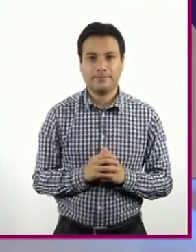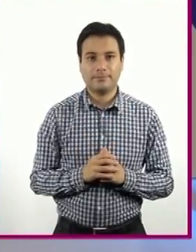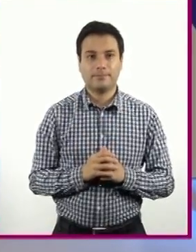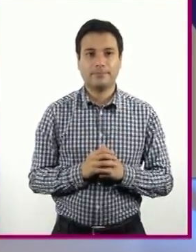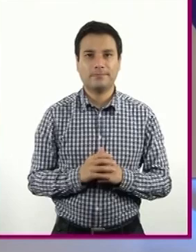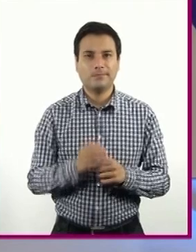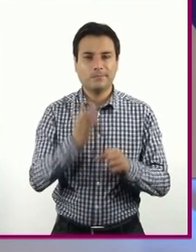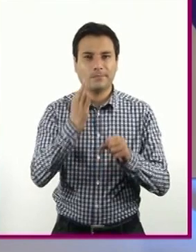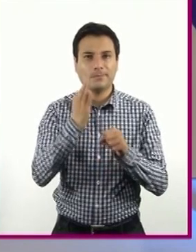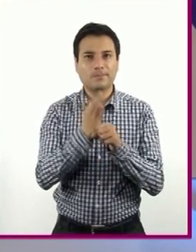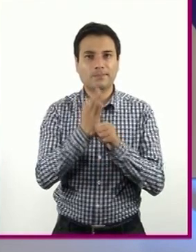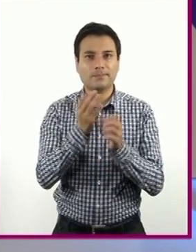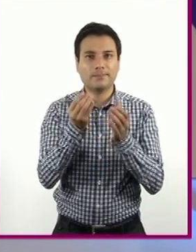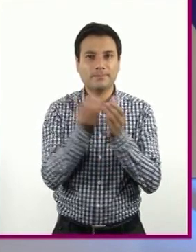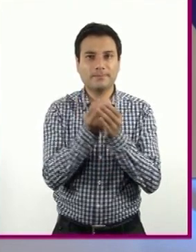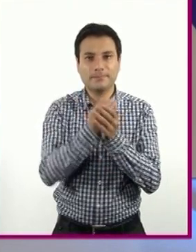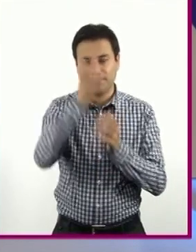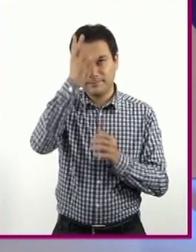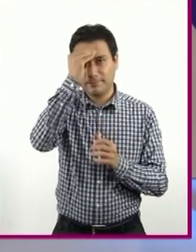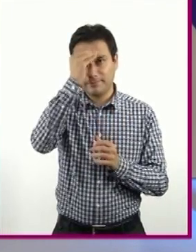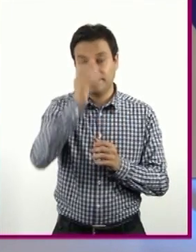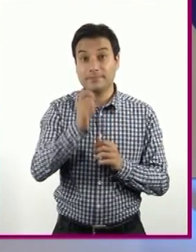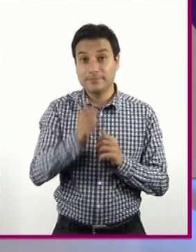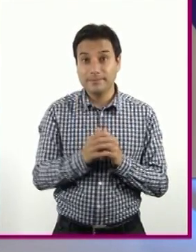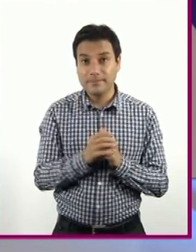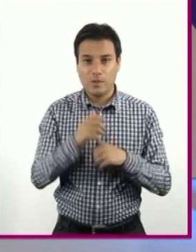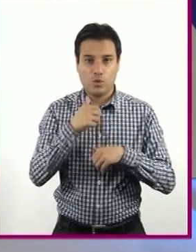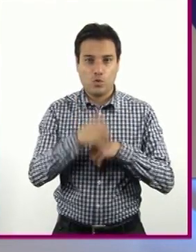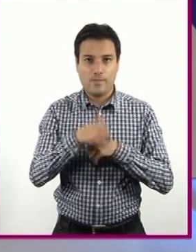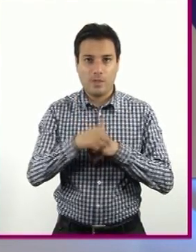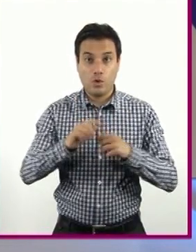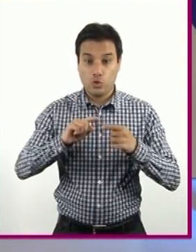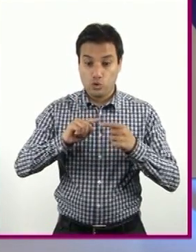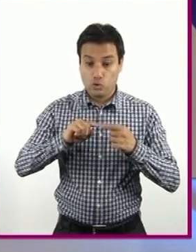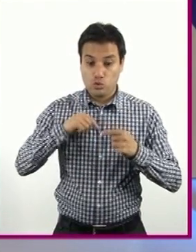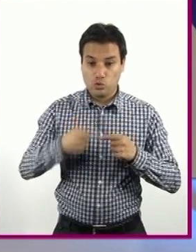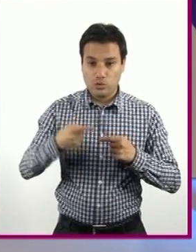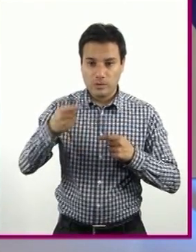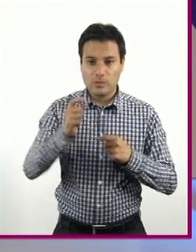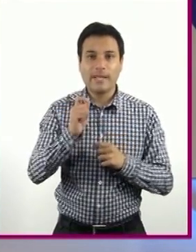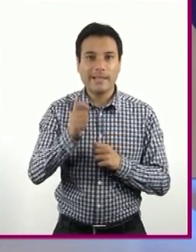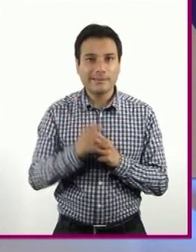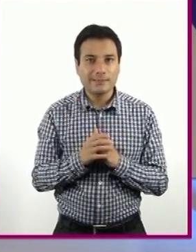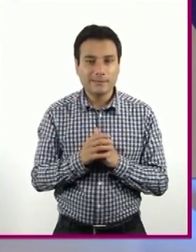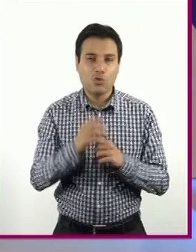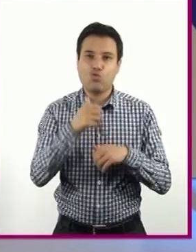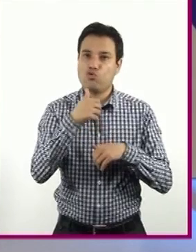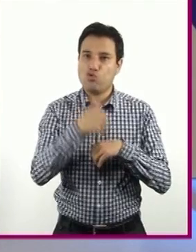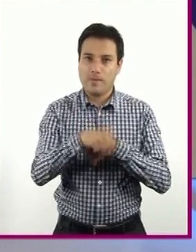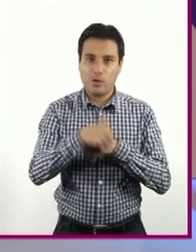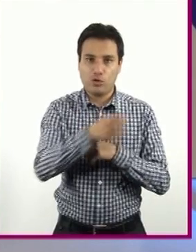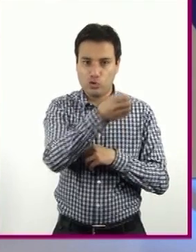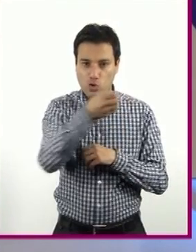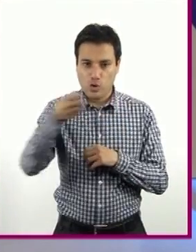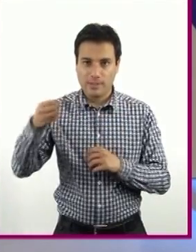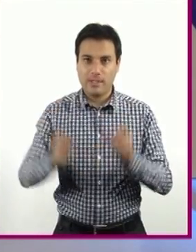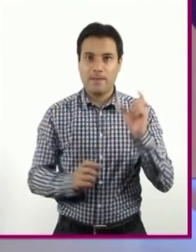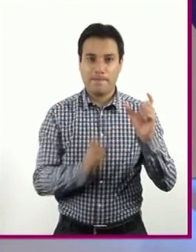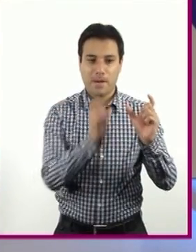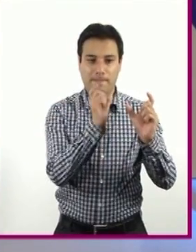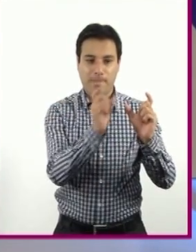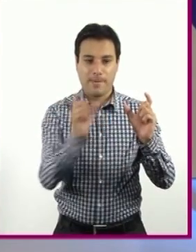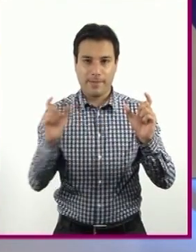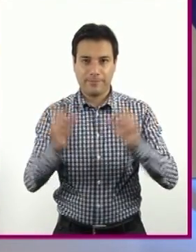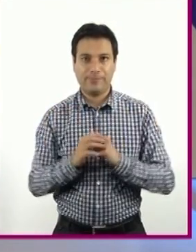En esta sesión aprendimos que una sucesión numérica es un conjunto ordenado de números, cada uno de